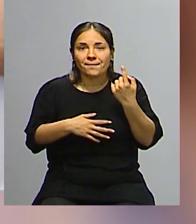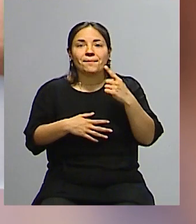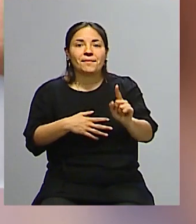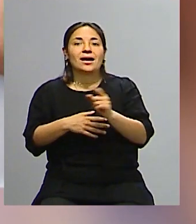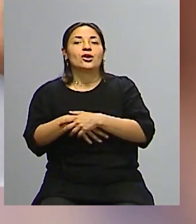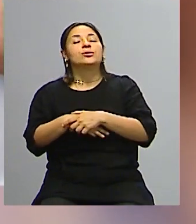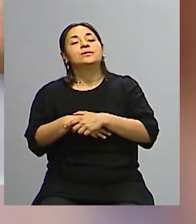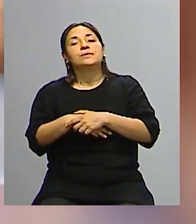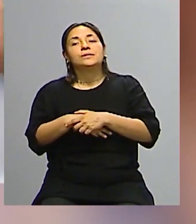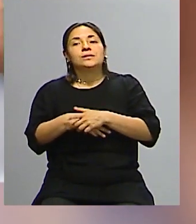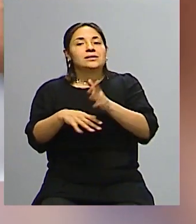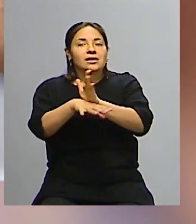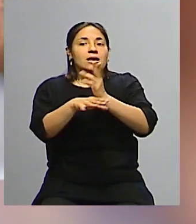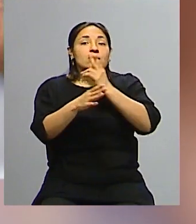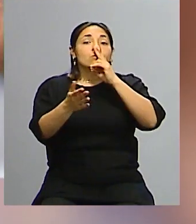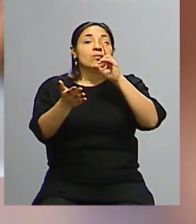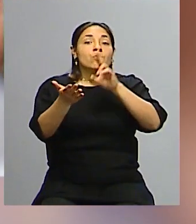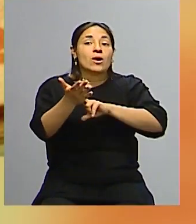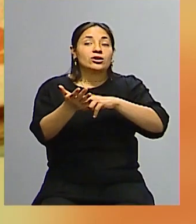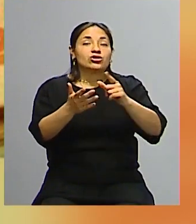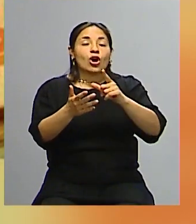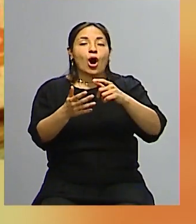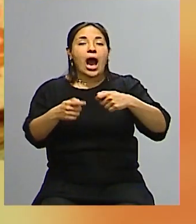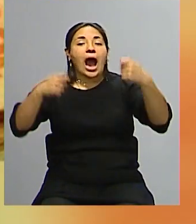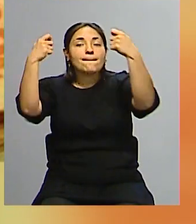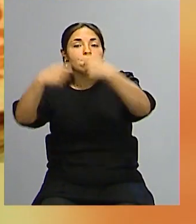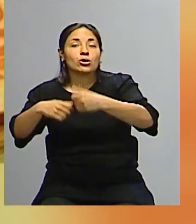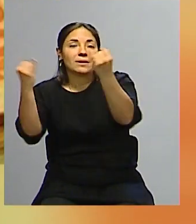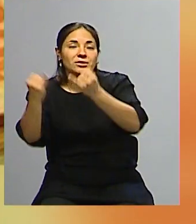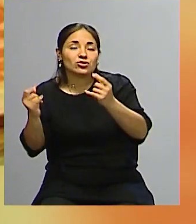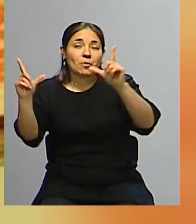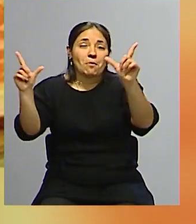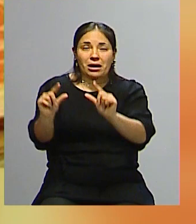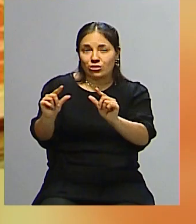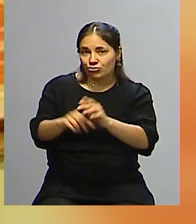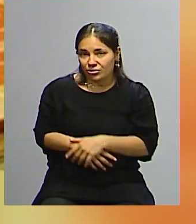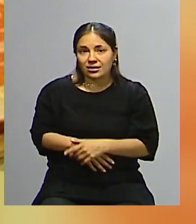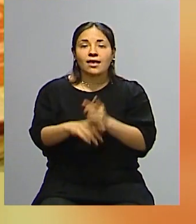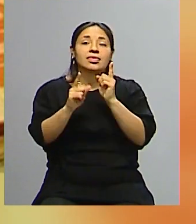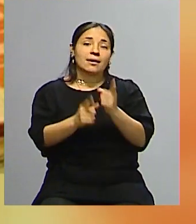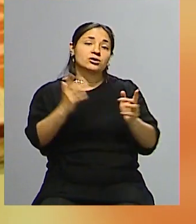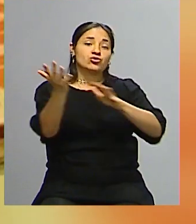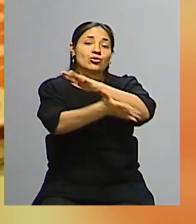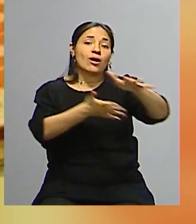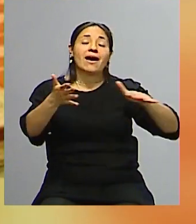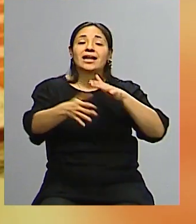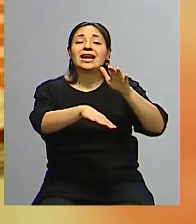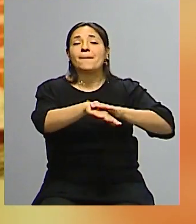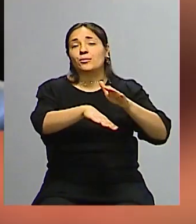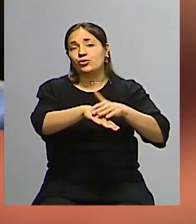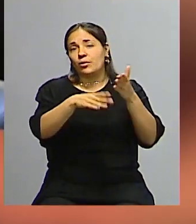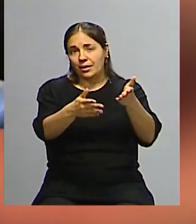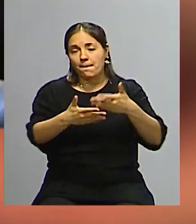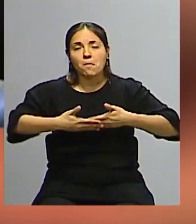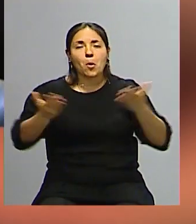ser un aporte al presupuesto. Entonces también eso es una responsabilidad ciudadana, donde el